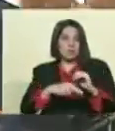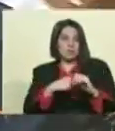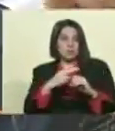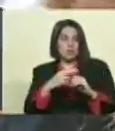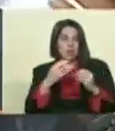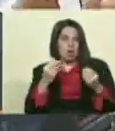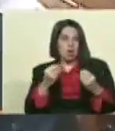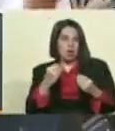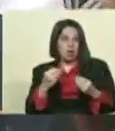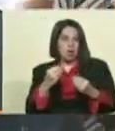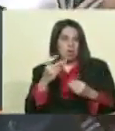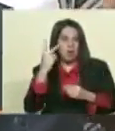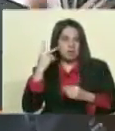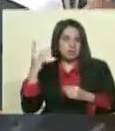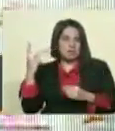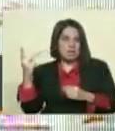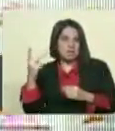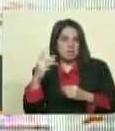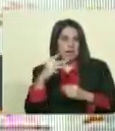psiquiatría moderna